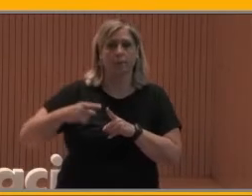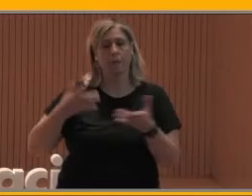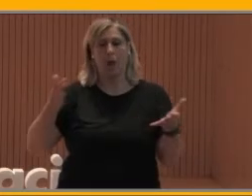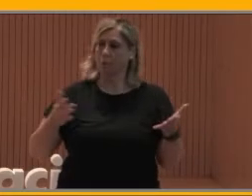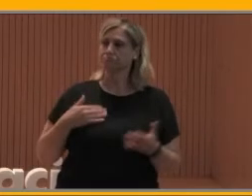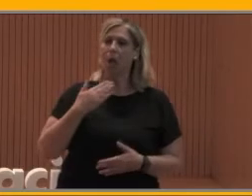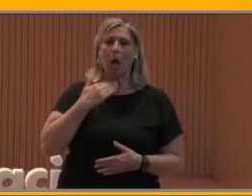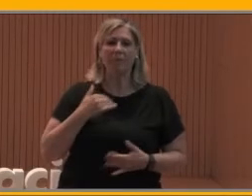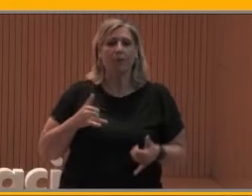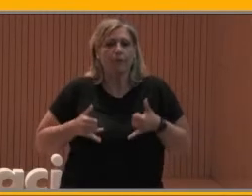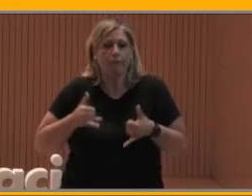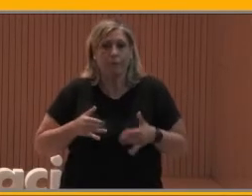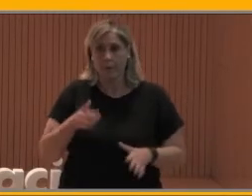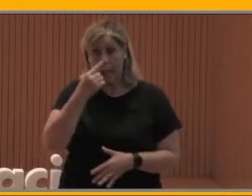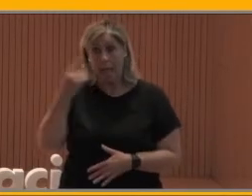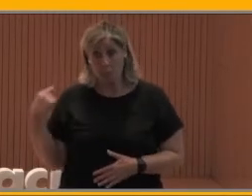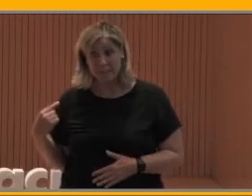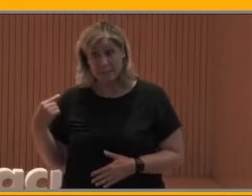bicicleta. El año pasado